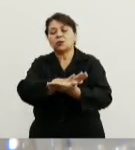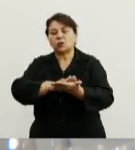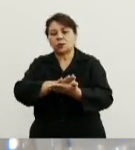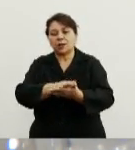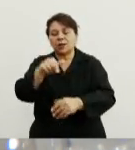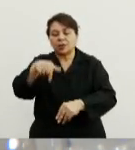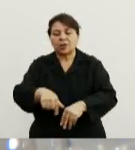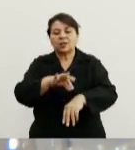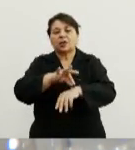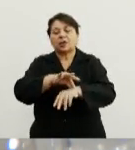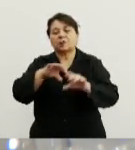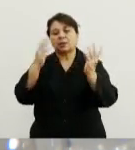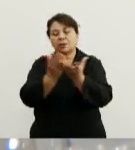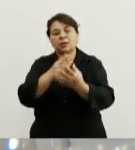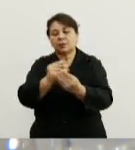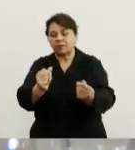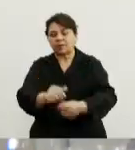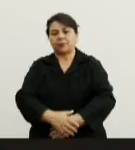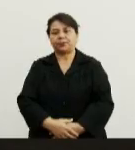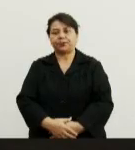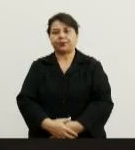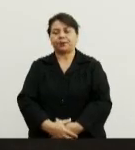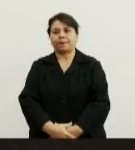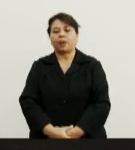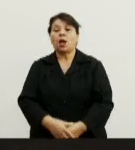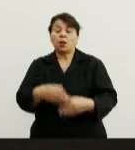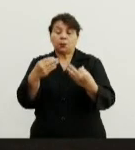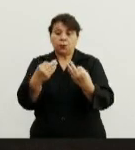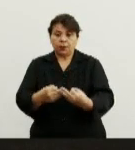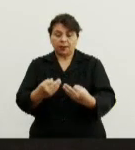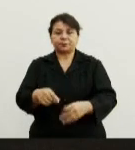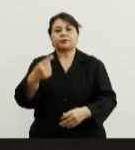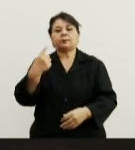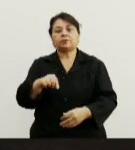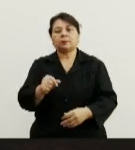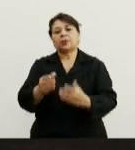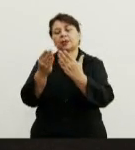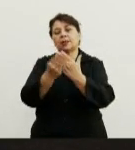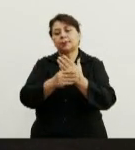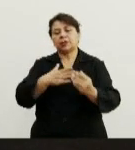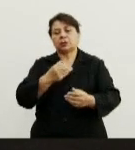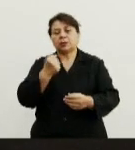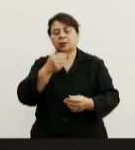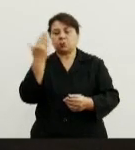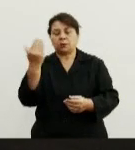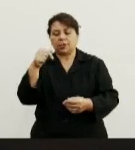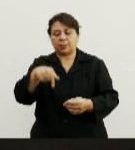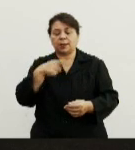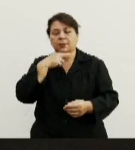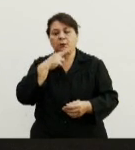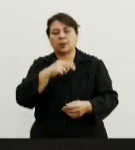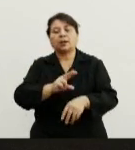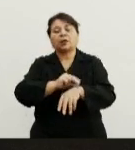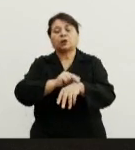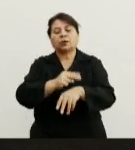pandemia kobe 19 muchas gracias muy bien y tras las palabras de la ministra de salud pública de la provincia de doctora